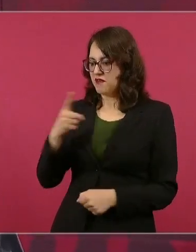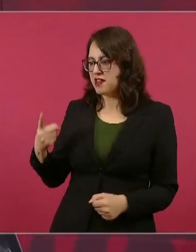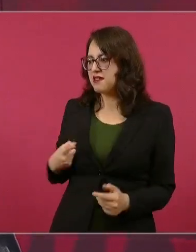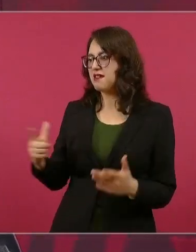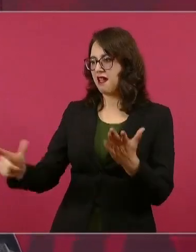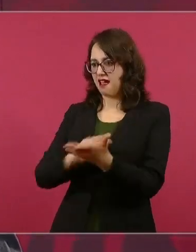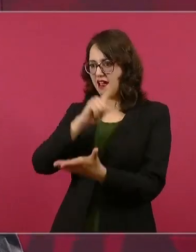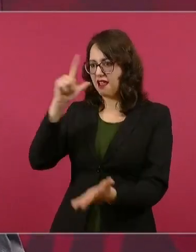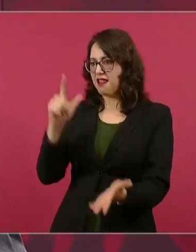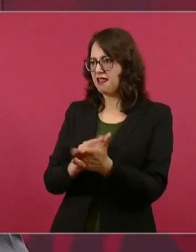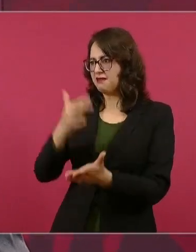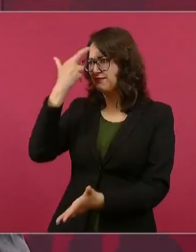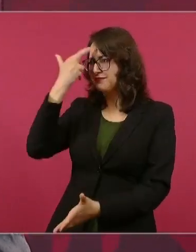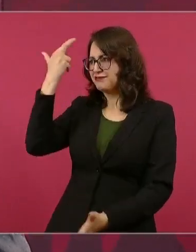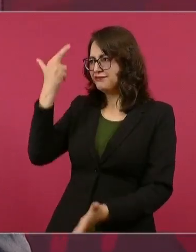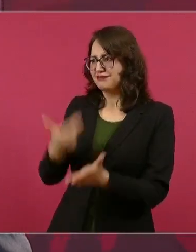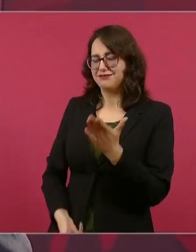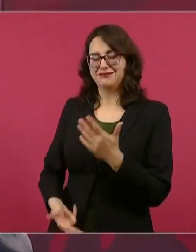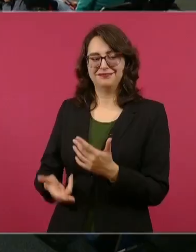pues kafkiano.